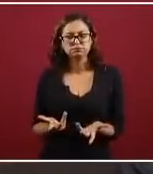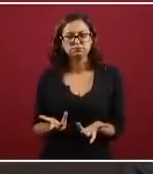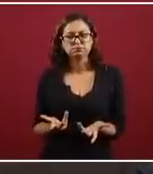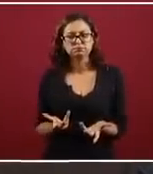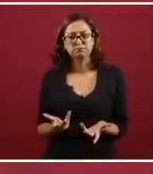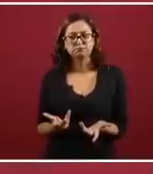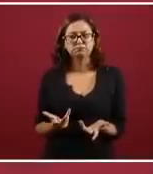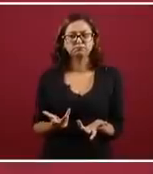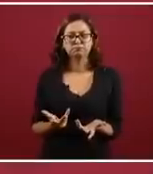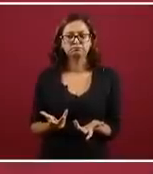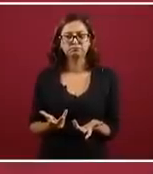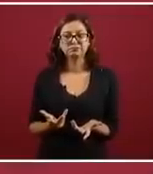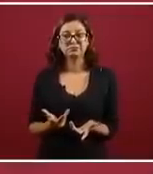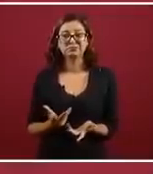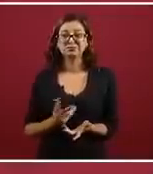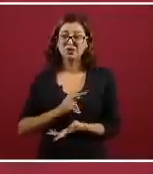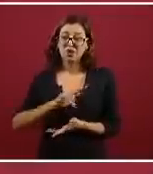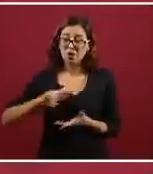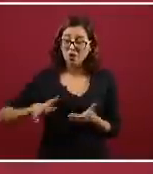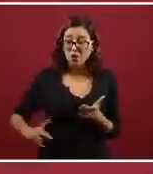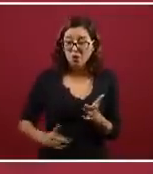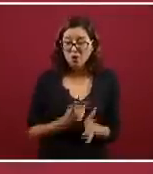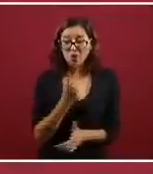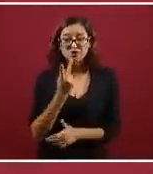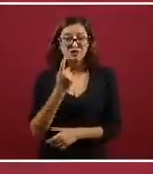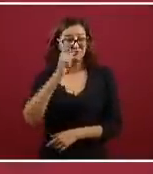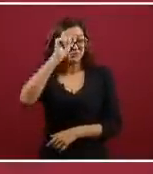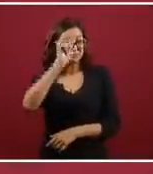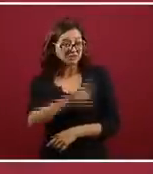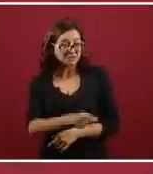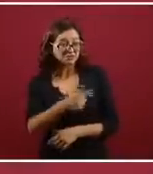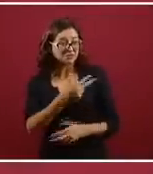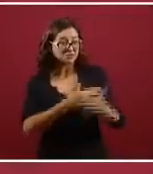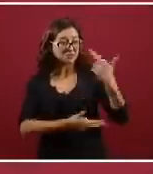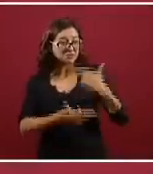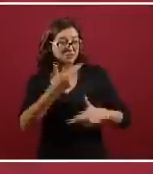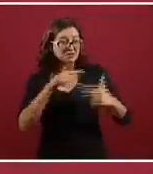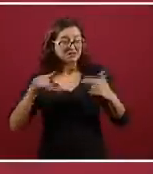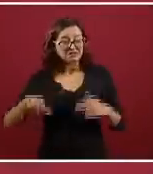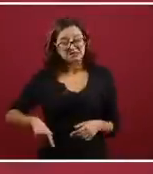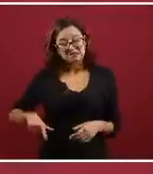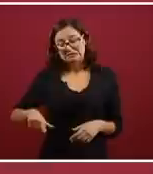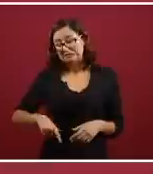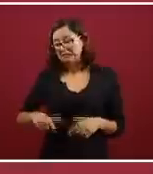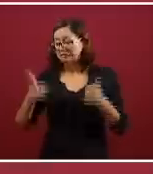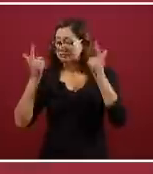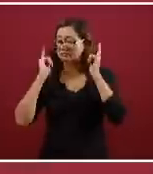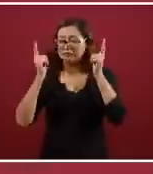Toco maderas y regresan los que se fueron.